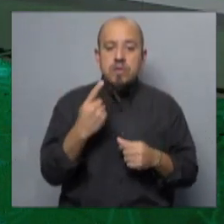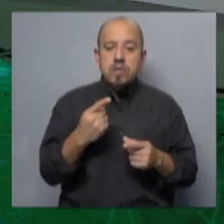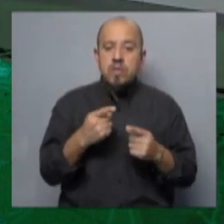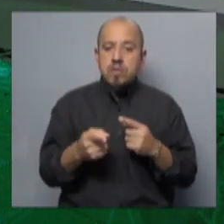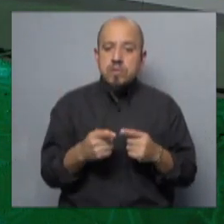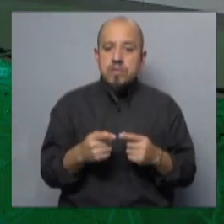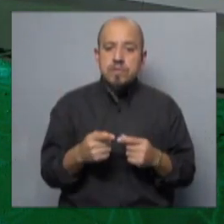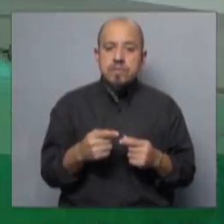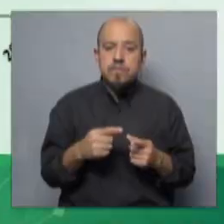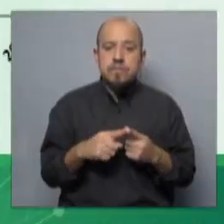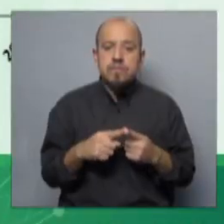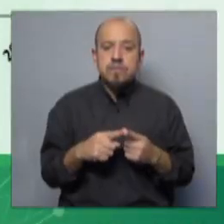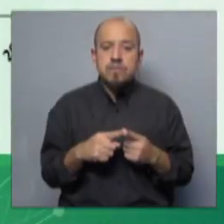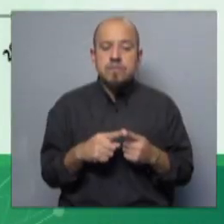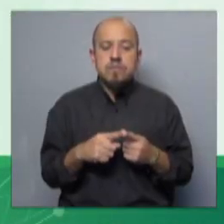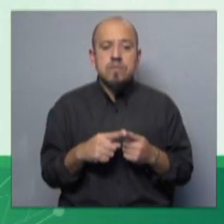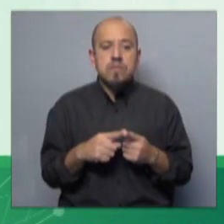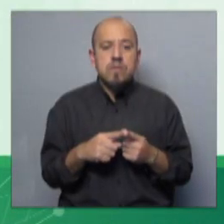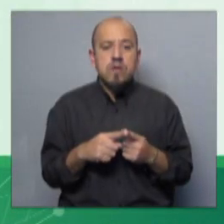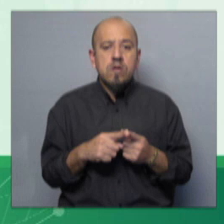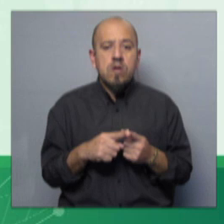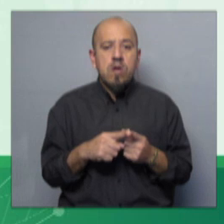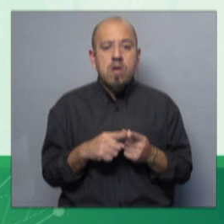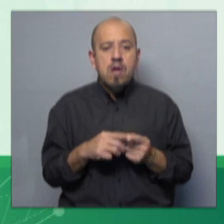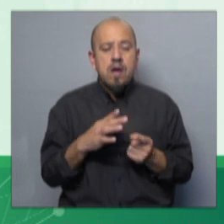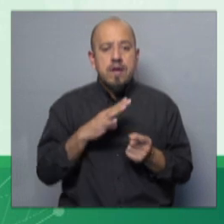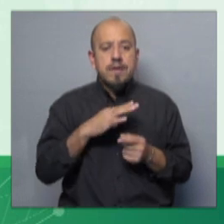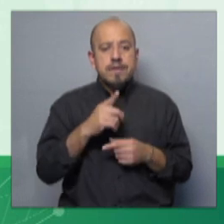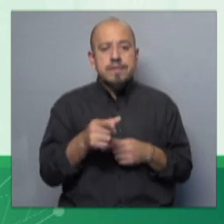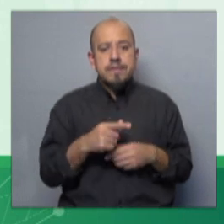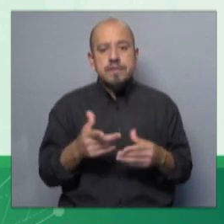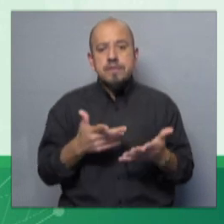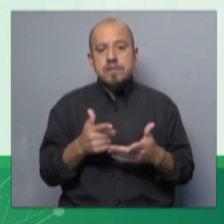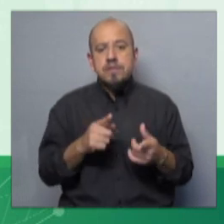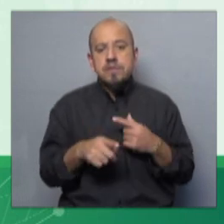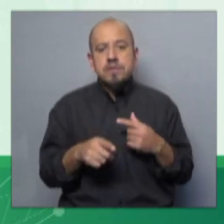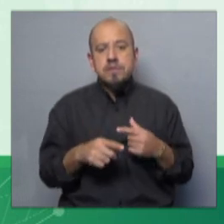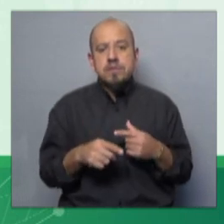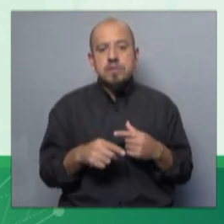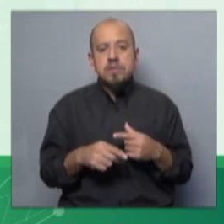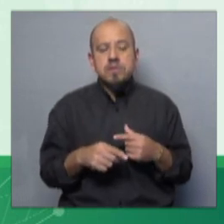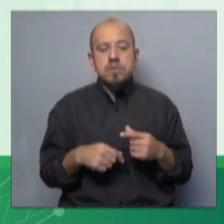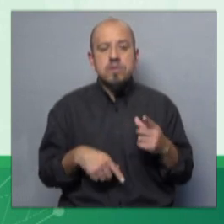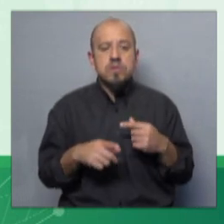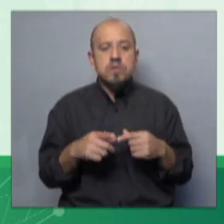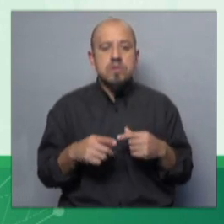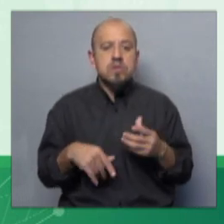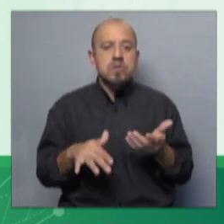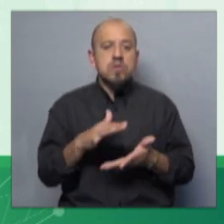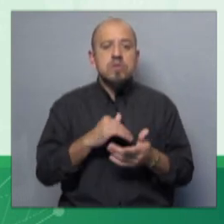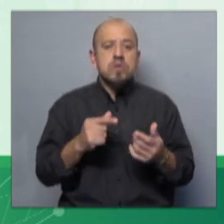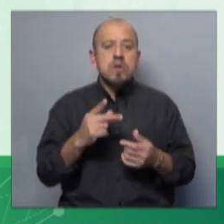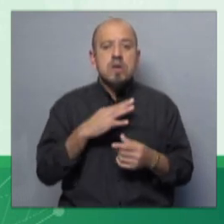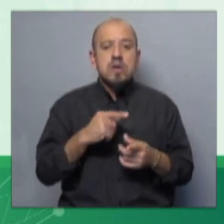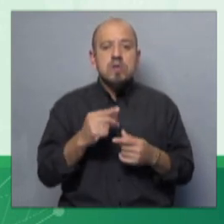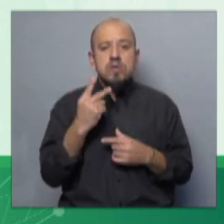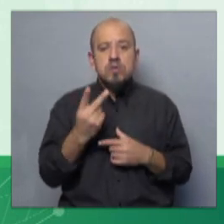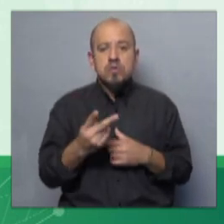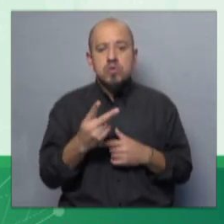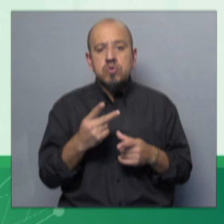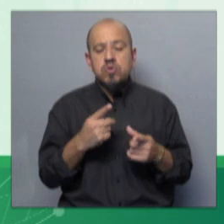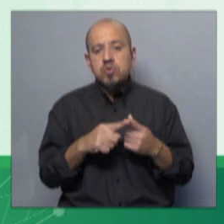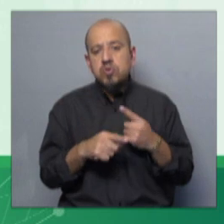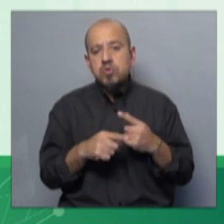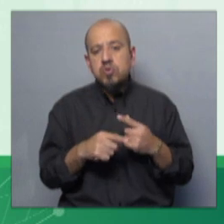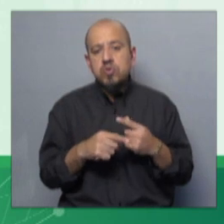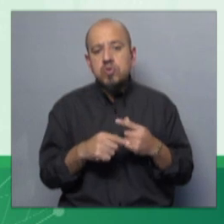ver con el hacinamiento como pueden ver estamos ahora por encima del hacinamiento crítico es decir hay dos medidas el hacinamiento por un